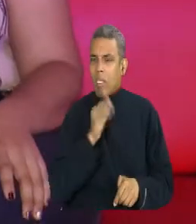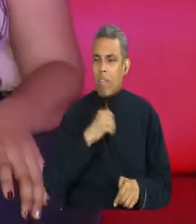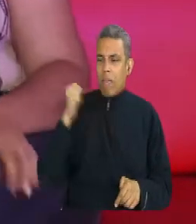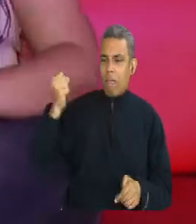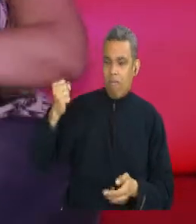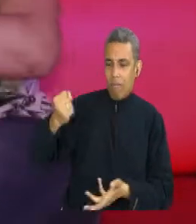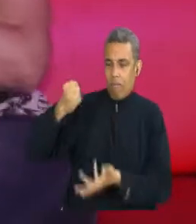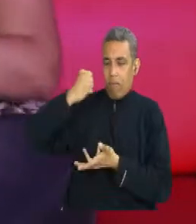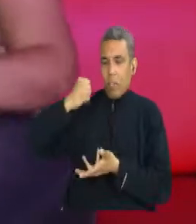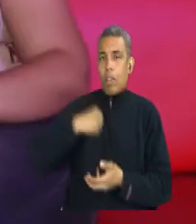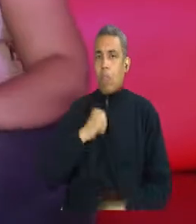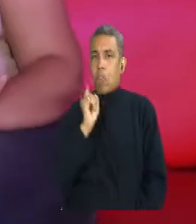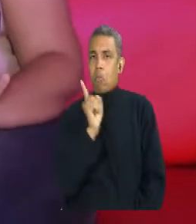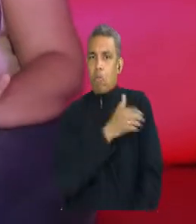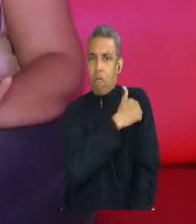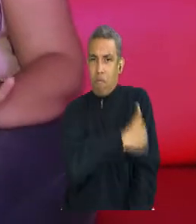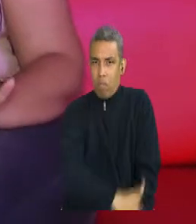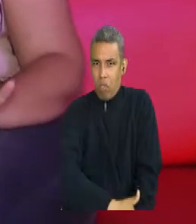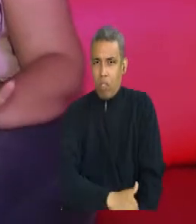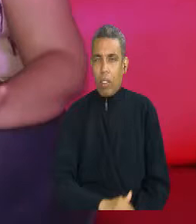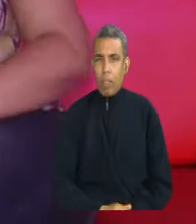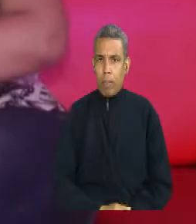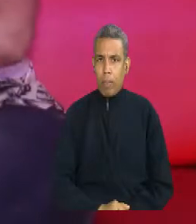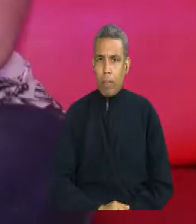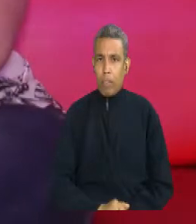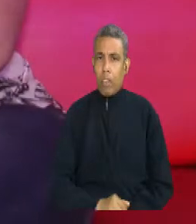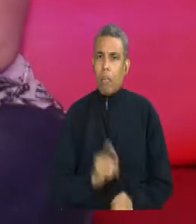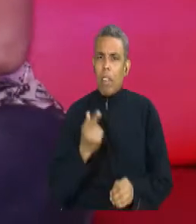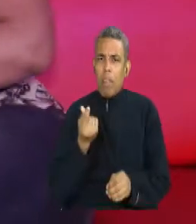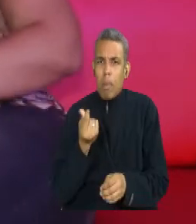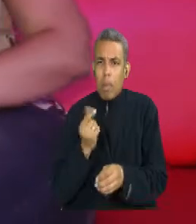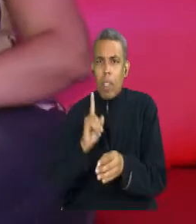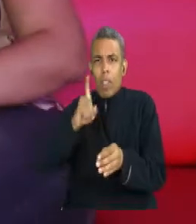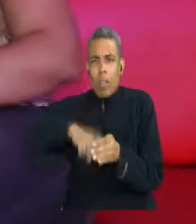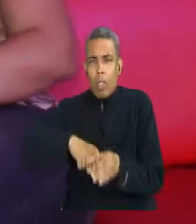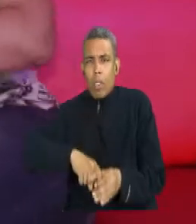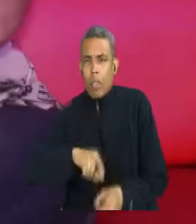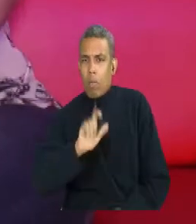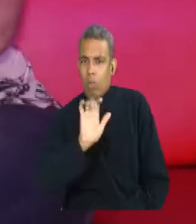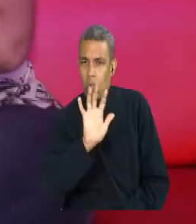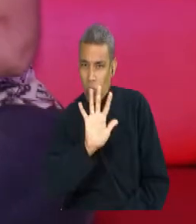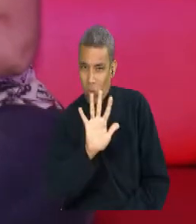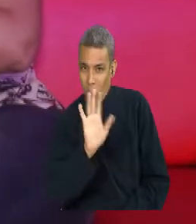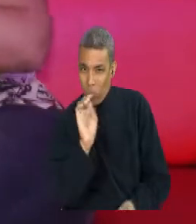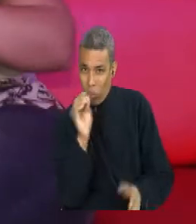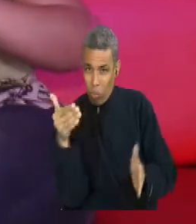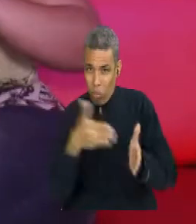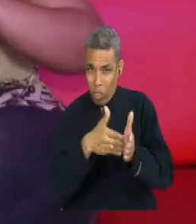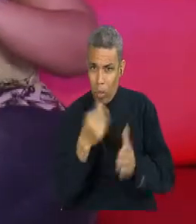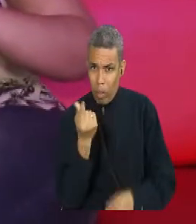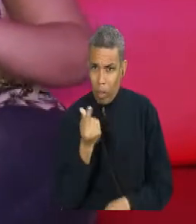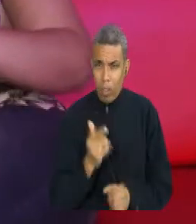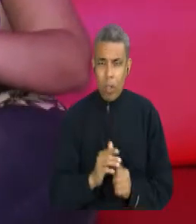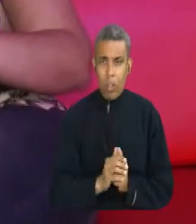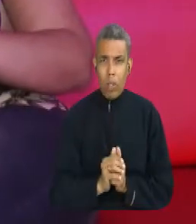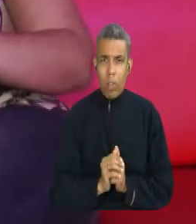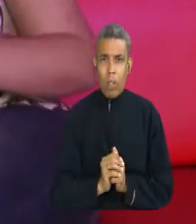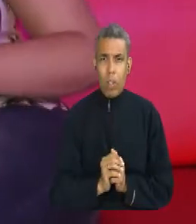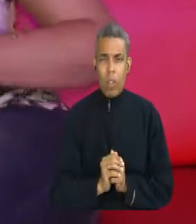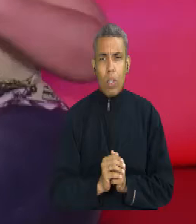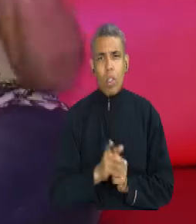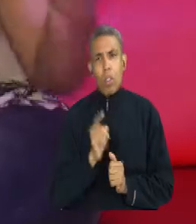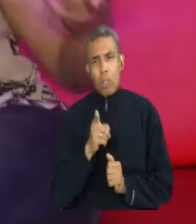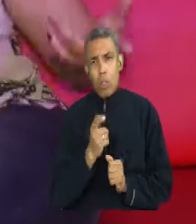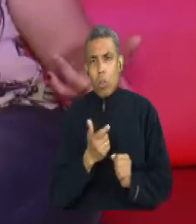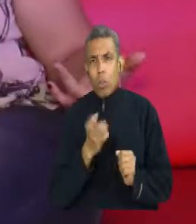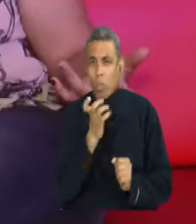llevar $1,000,000. La inscripción es de $50,000. ¿Cuántas tienen de pronto limitado? Tú me hablabas de 14 DJs,